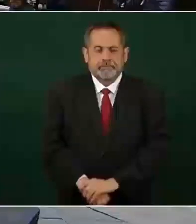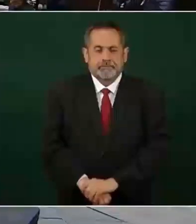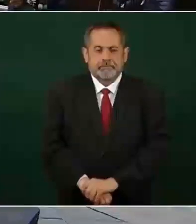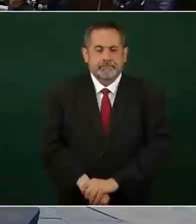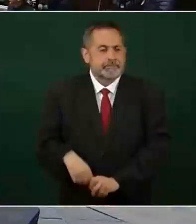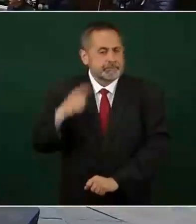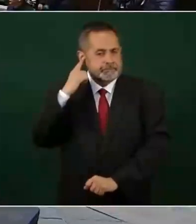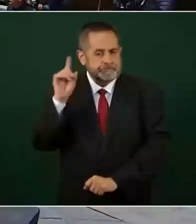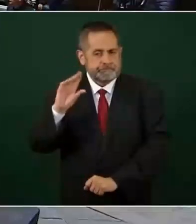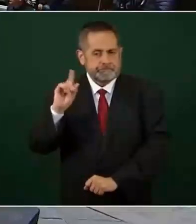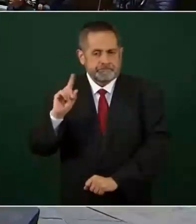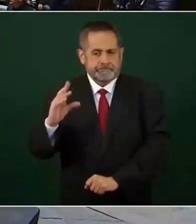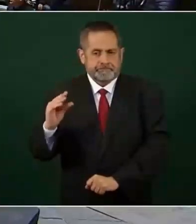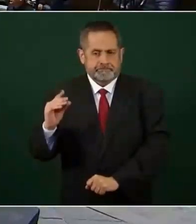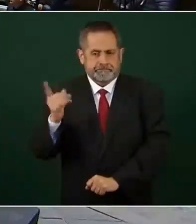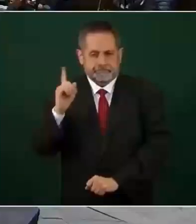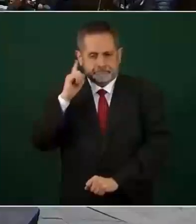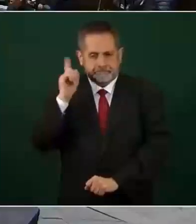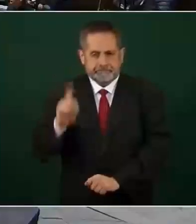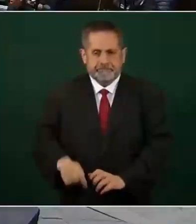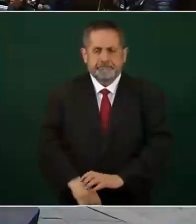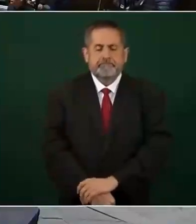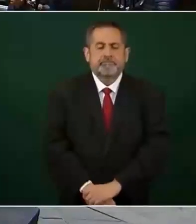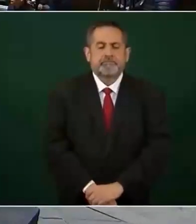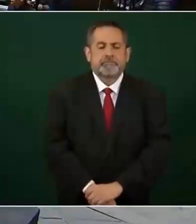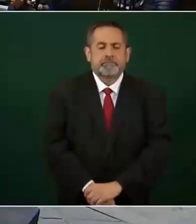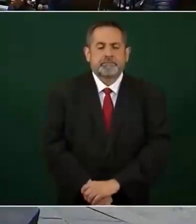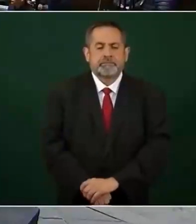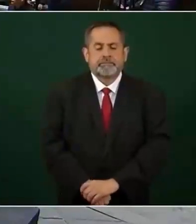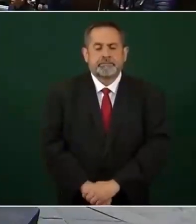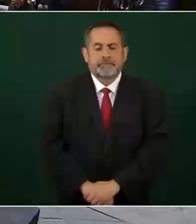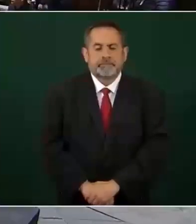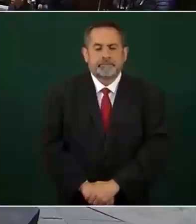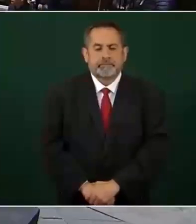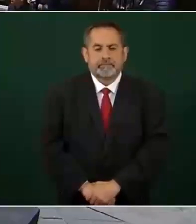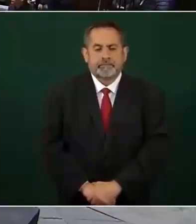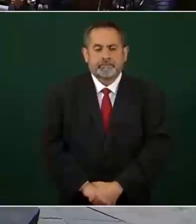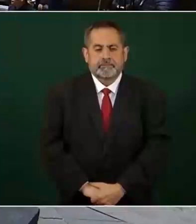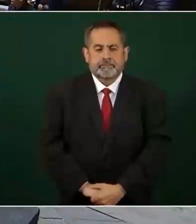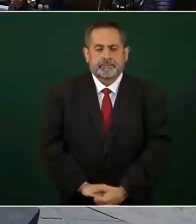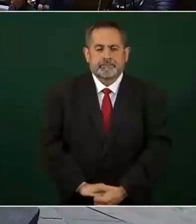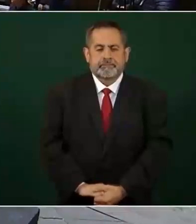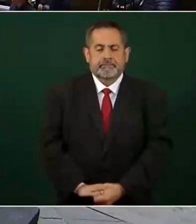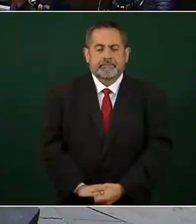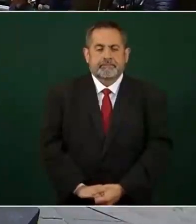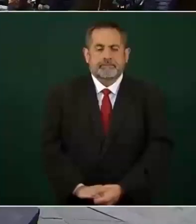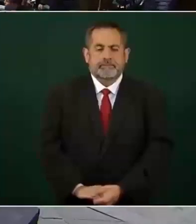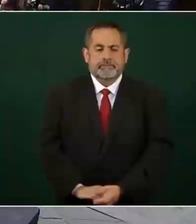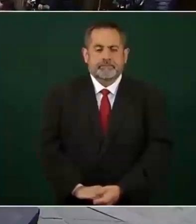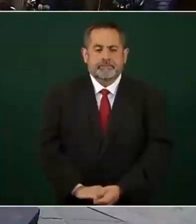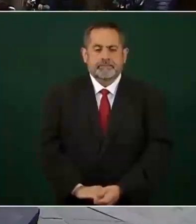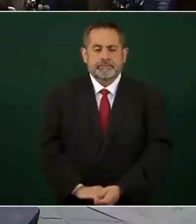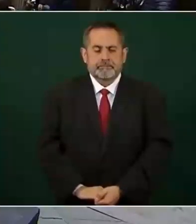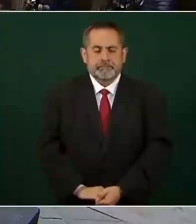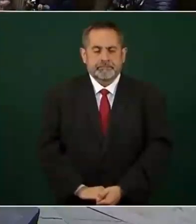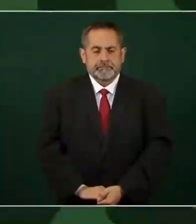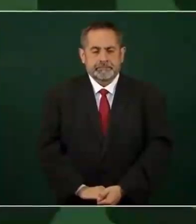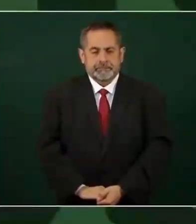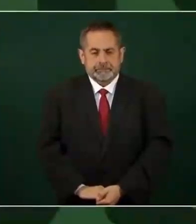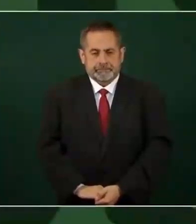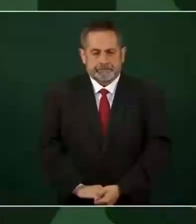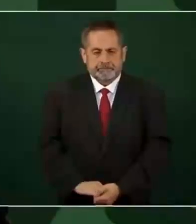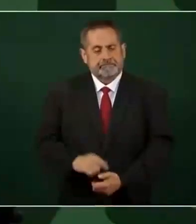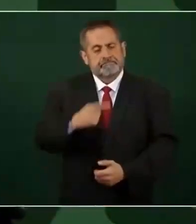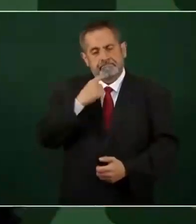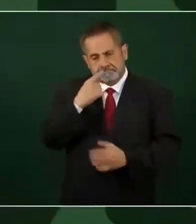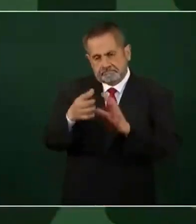un elemento, o se tiene algún elemento que realmente era un riesgo para la ciudadanía general desde afuera? Lo que se detectó, y